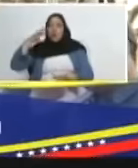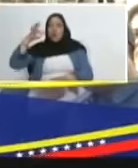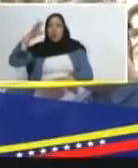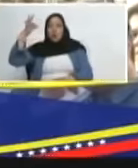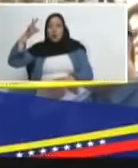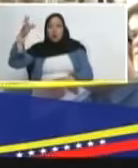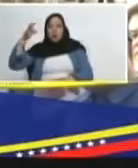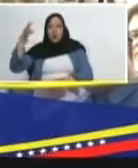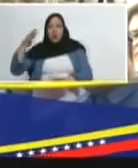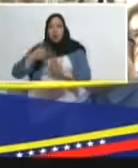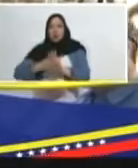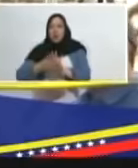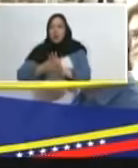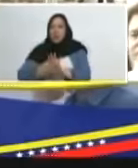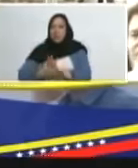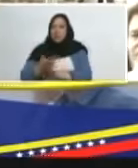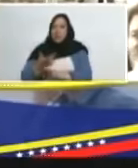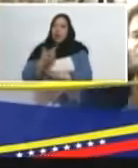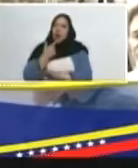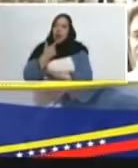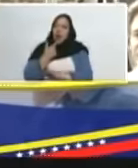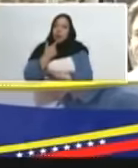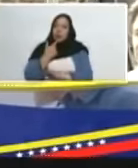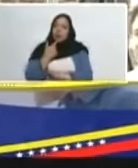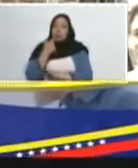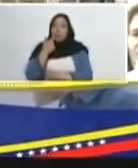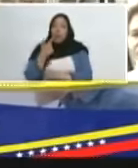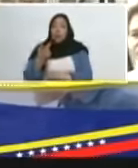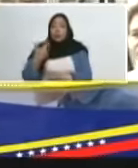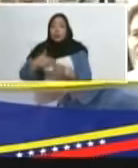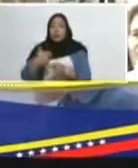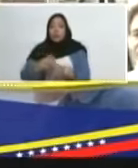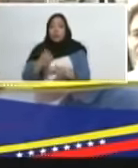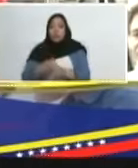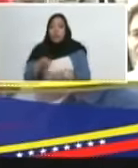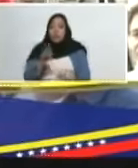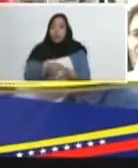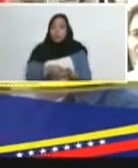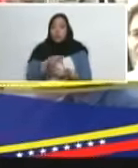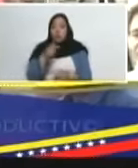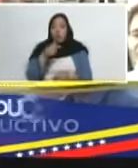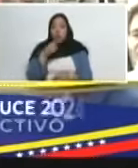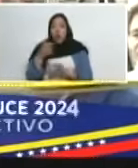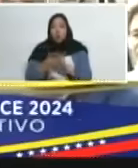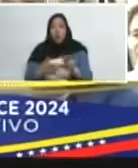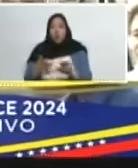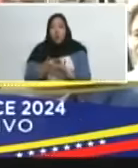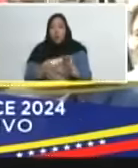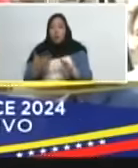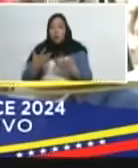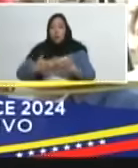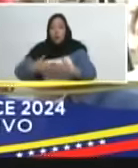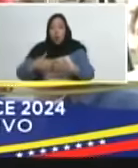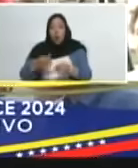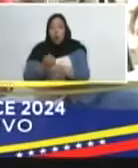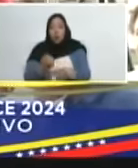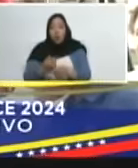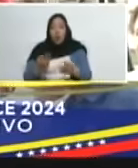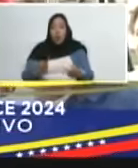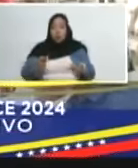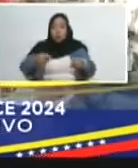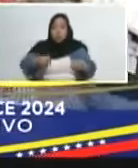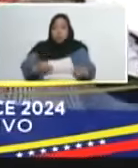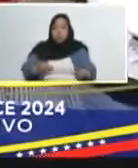venezolanos y venezolanas. Vaya usted a ver los milagros a los que usted se refiere, que en tiempos de crisis petrolera, inducida por las